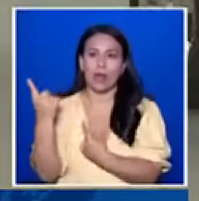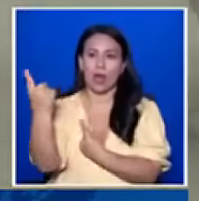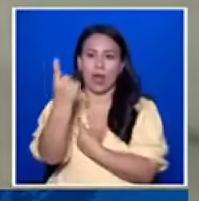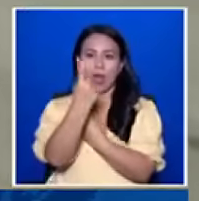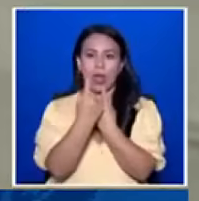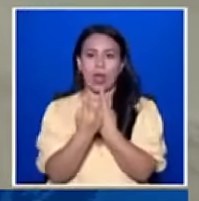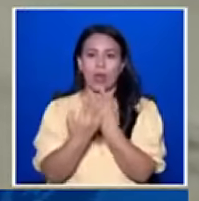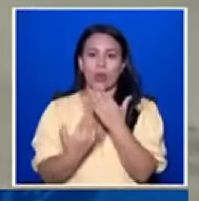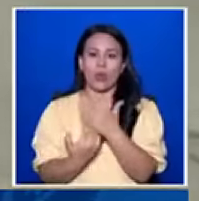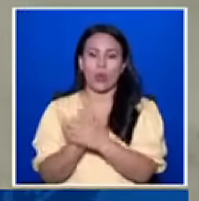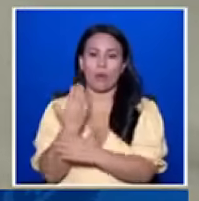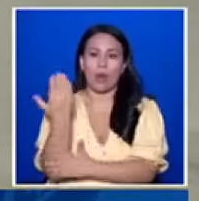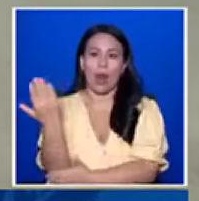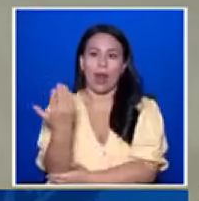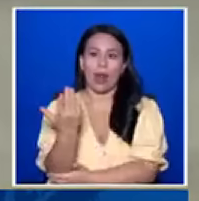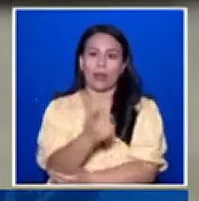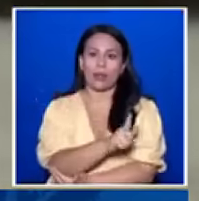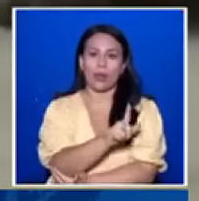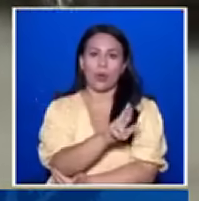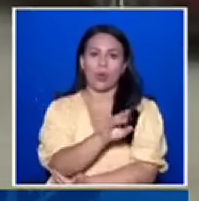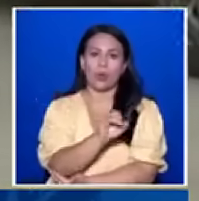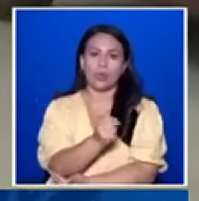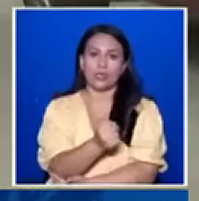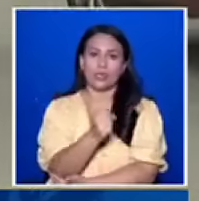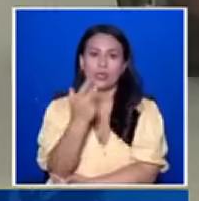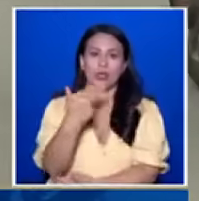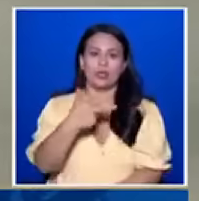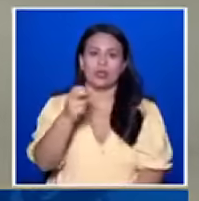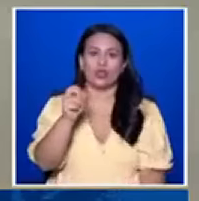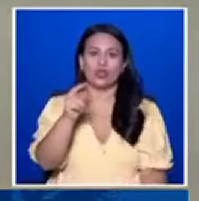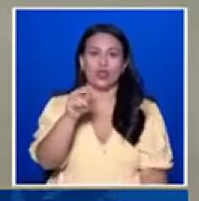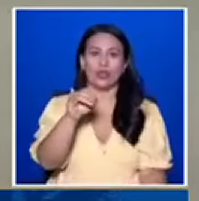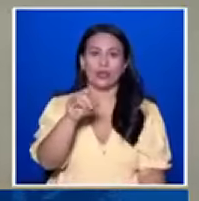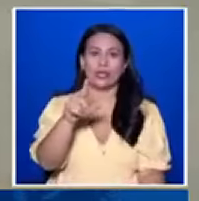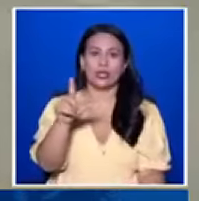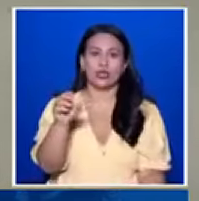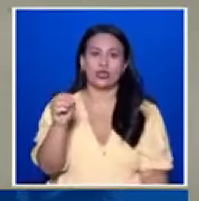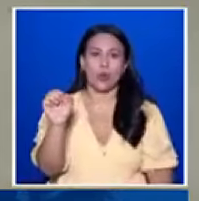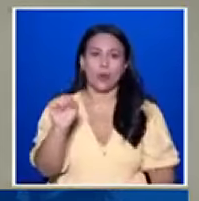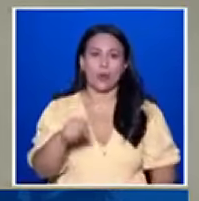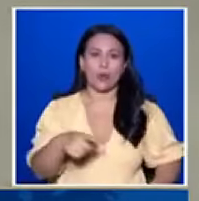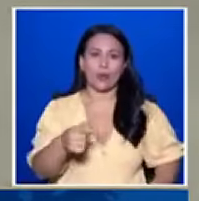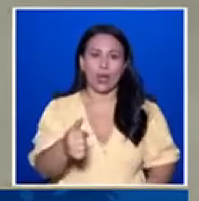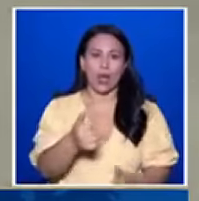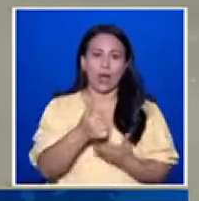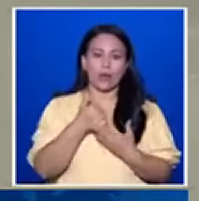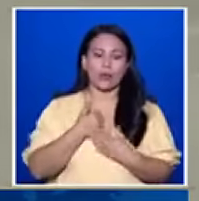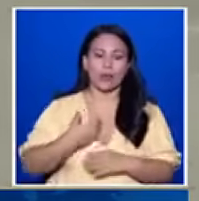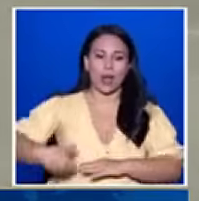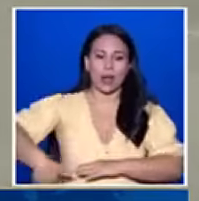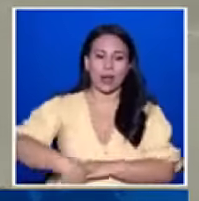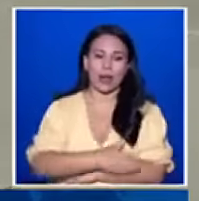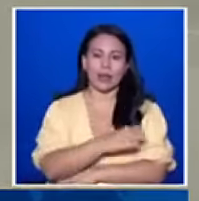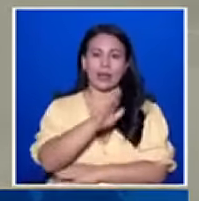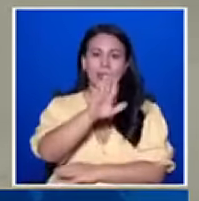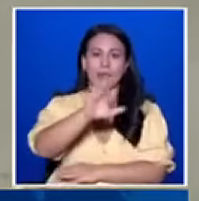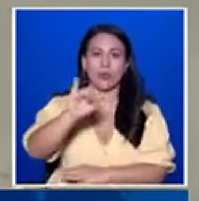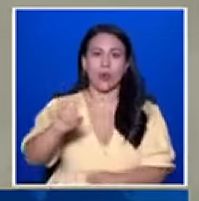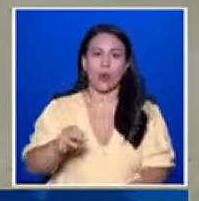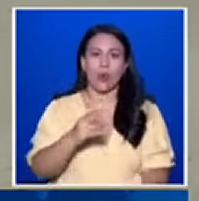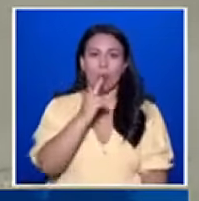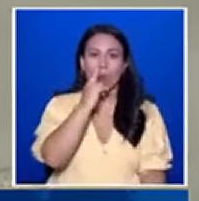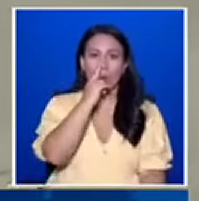intervención del nuevo alcalde, del señor Luis Tonchonillo, y que pueda intervenir en estas calles de la 5 de junio, Avenida